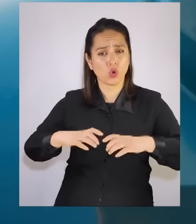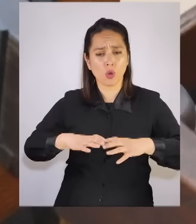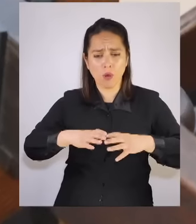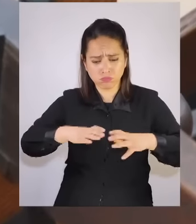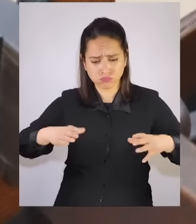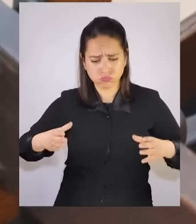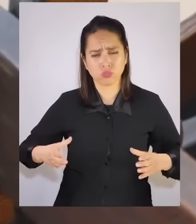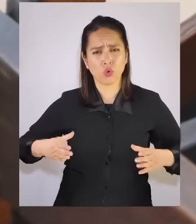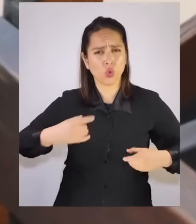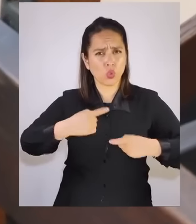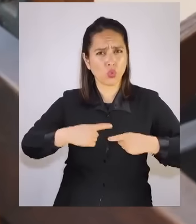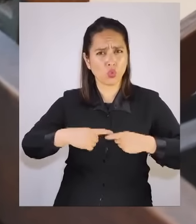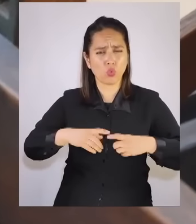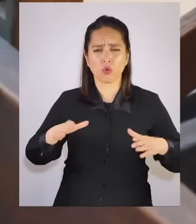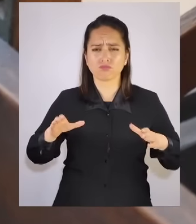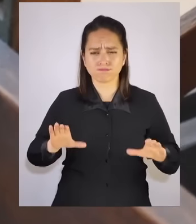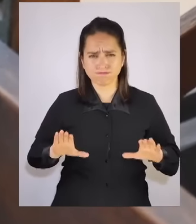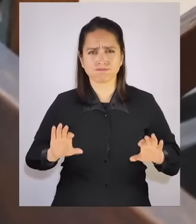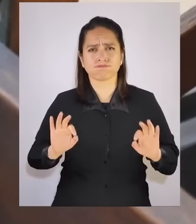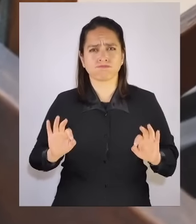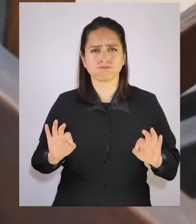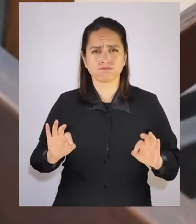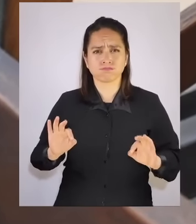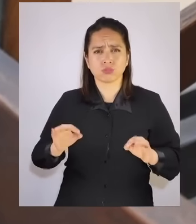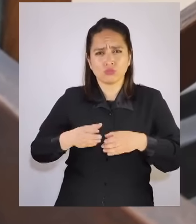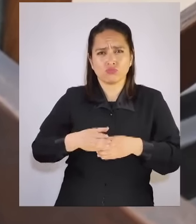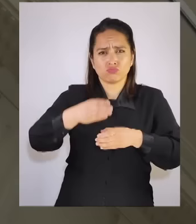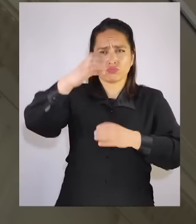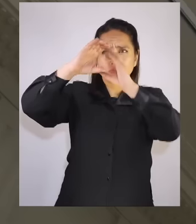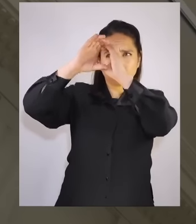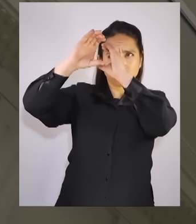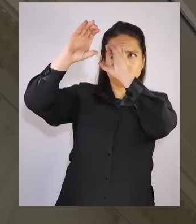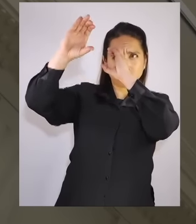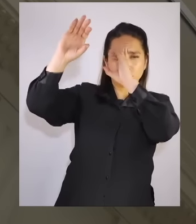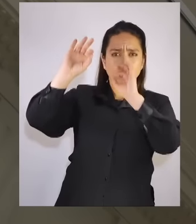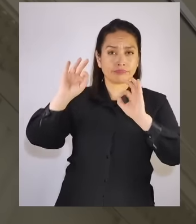estabilidad para mantener la posición del telescopio.